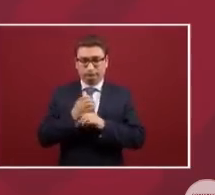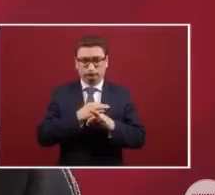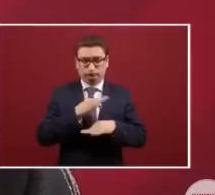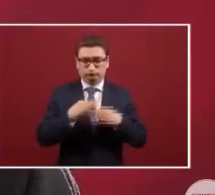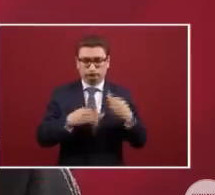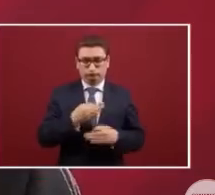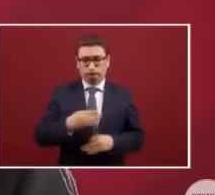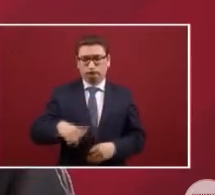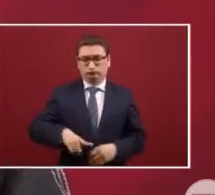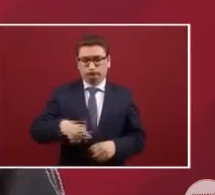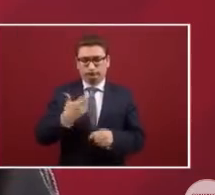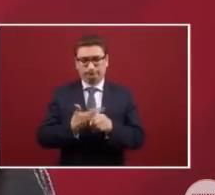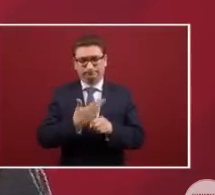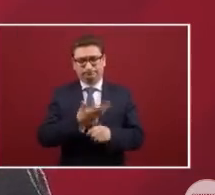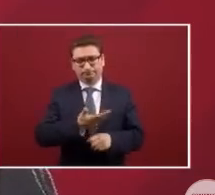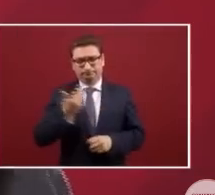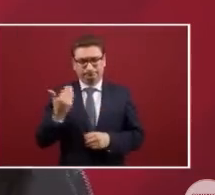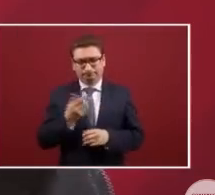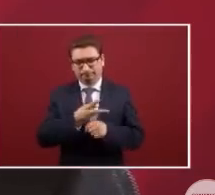Voy a invitar